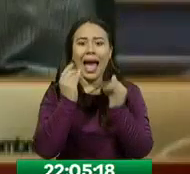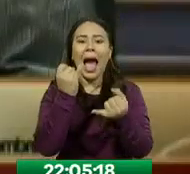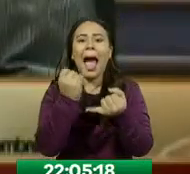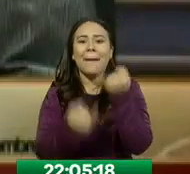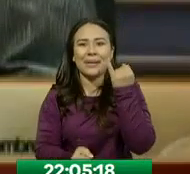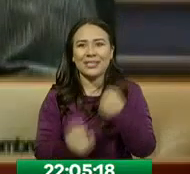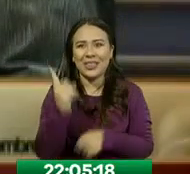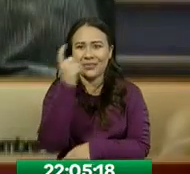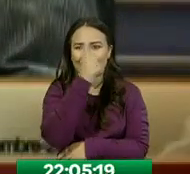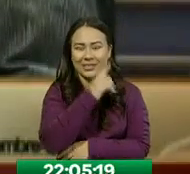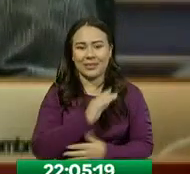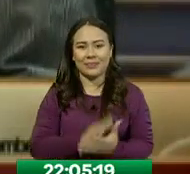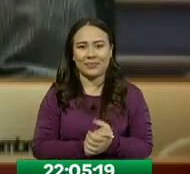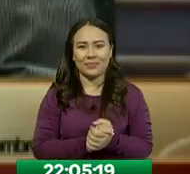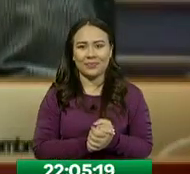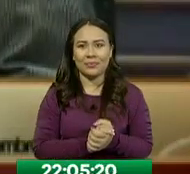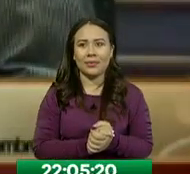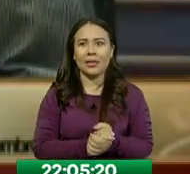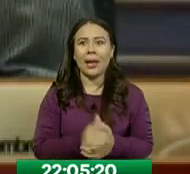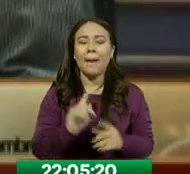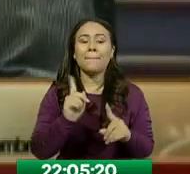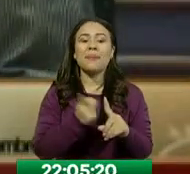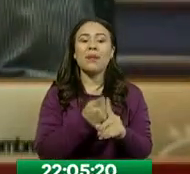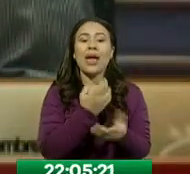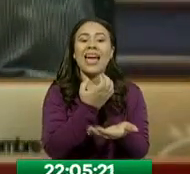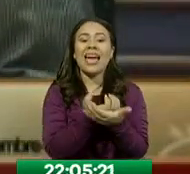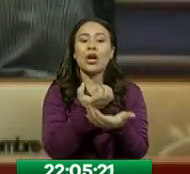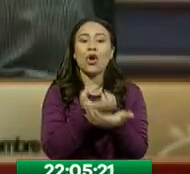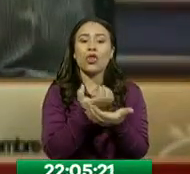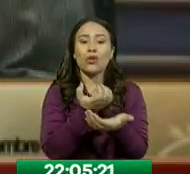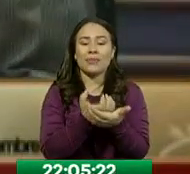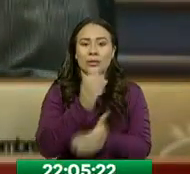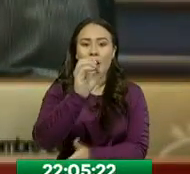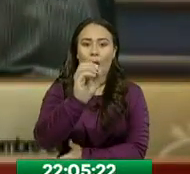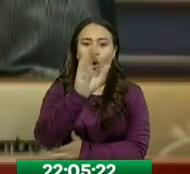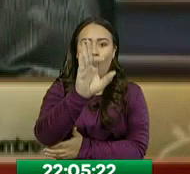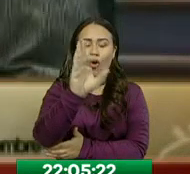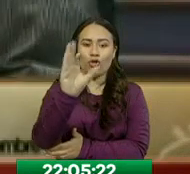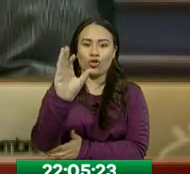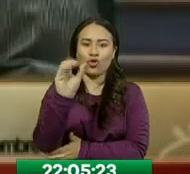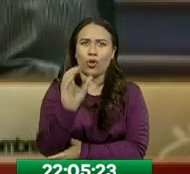El primero, el economista Otto Ramón